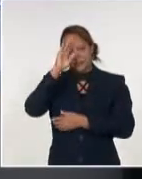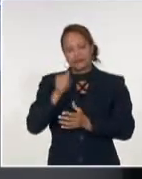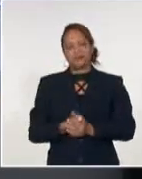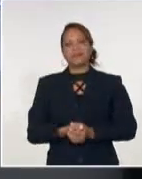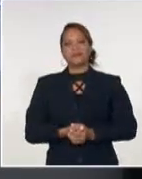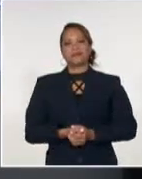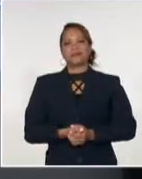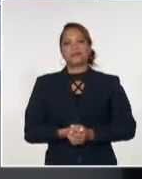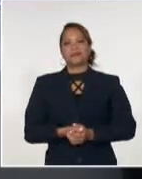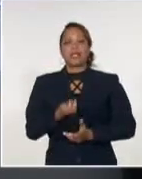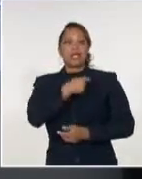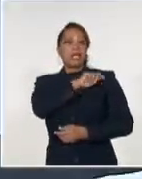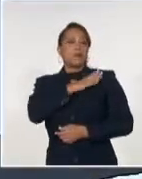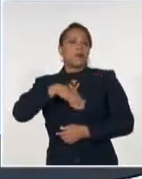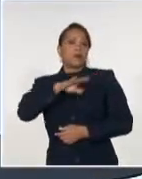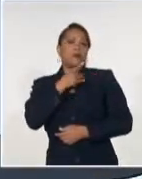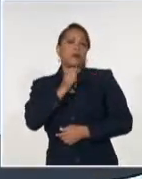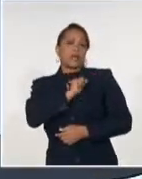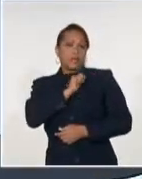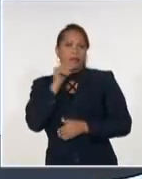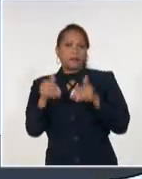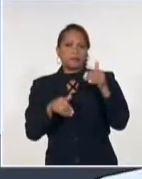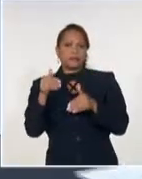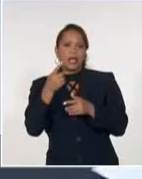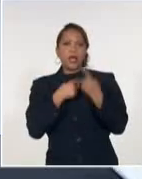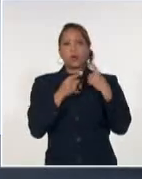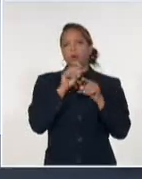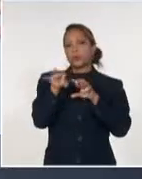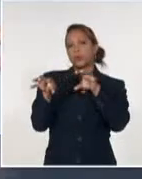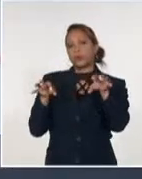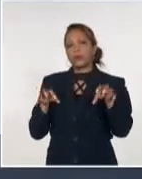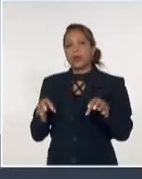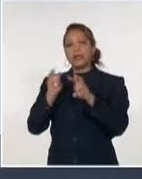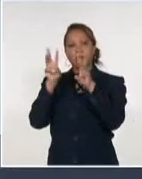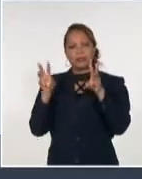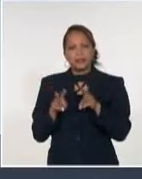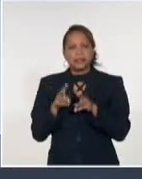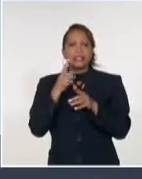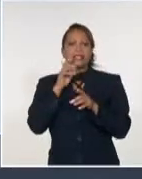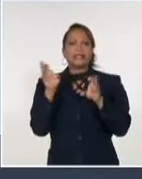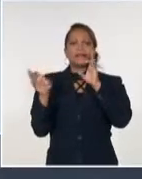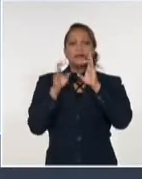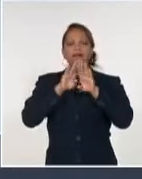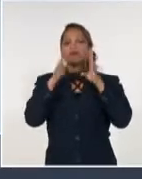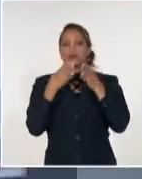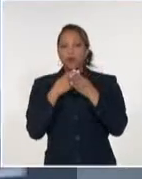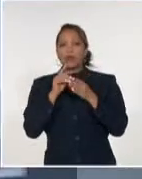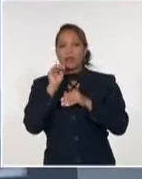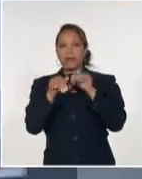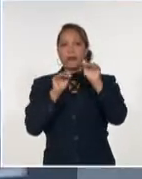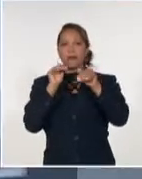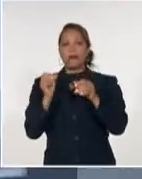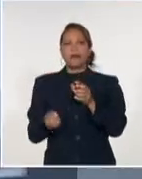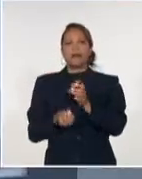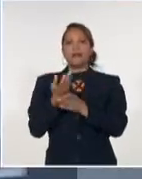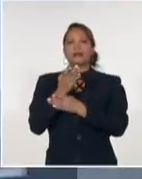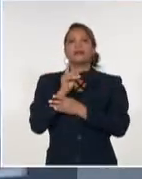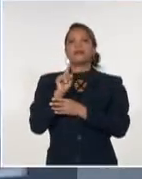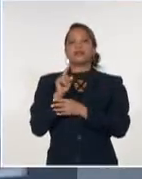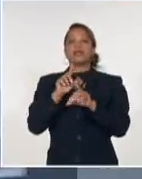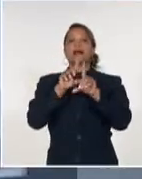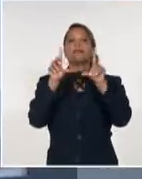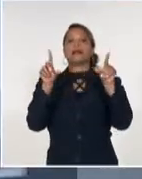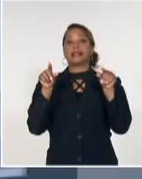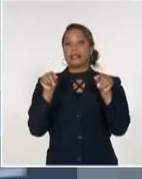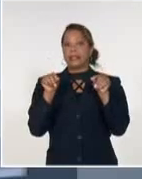que quiera asistir a estas actividades en algún lugar, en algún sitio web, las redes sociales, ¿estarán todas estas actividades? Ya, la papeleta, la plataforma fundamental,